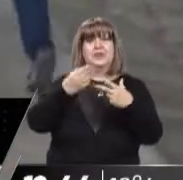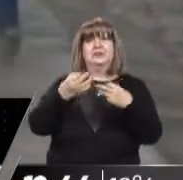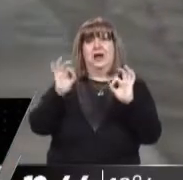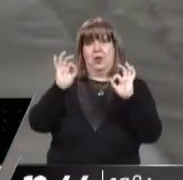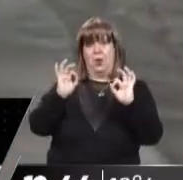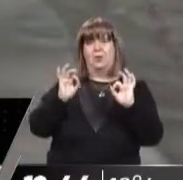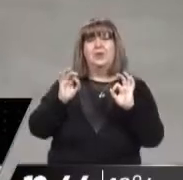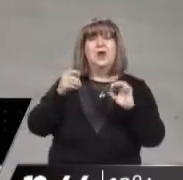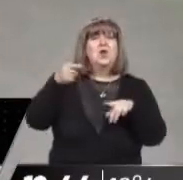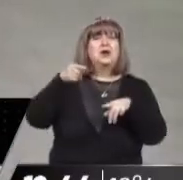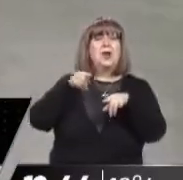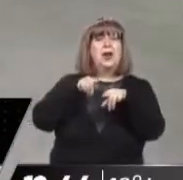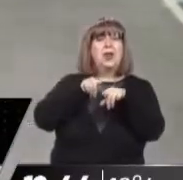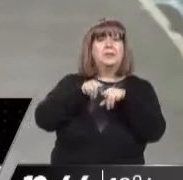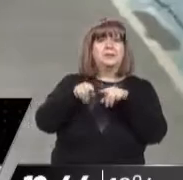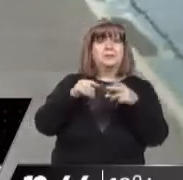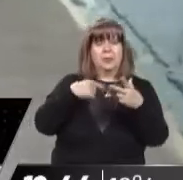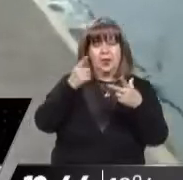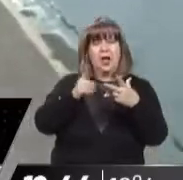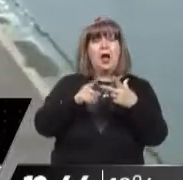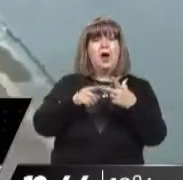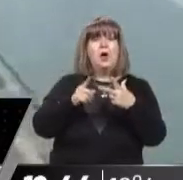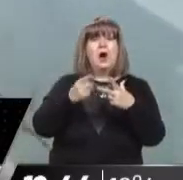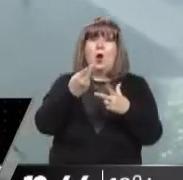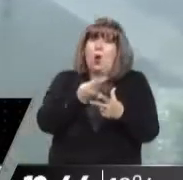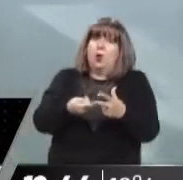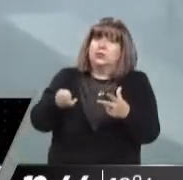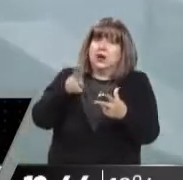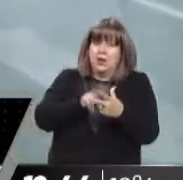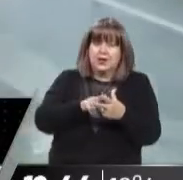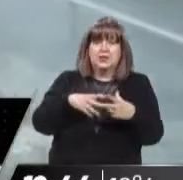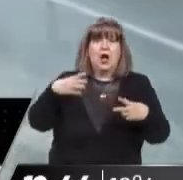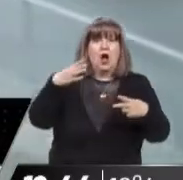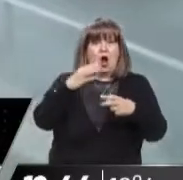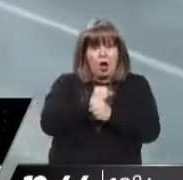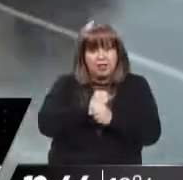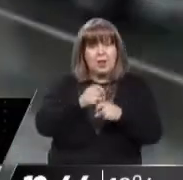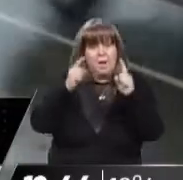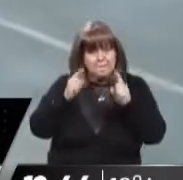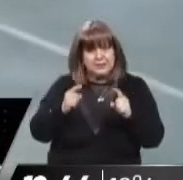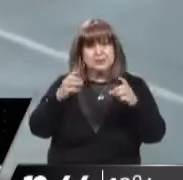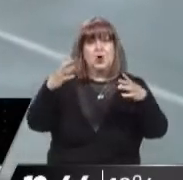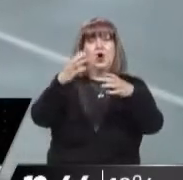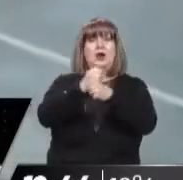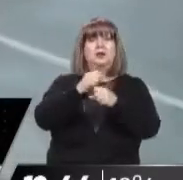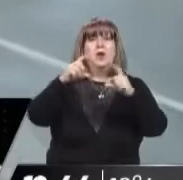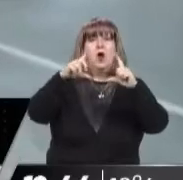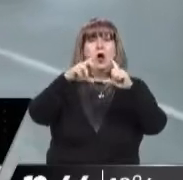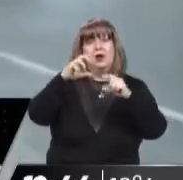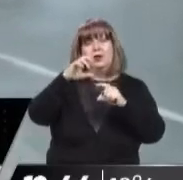milagro porque la bala pasó muy cerca de la efemoral. Ahora vamos a hablar de un tercer ataque al mismo grupo, el Grupo 500, el